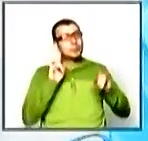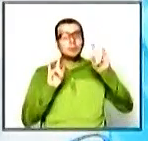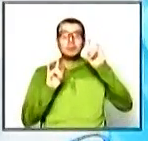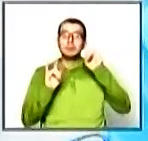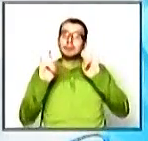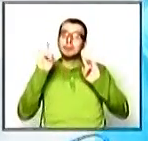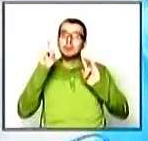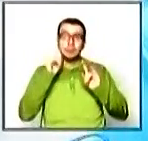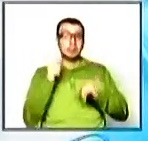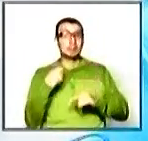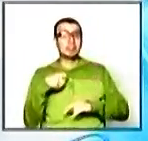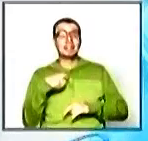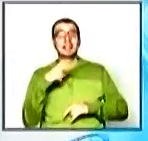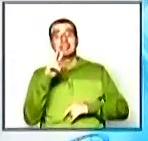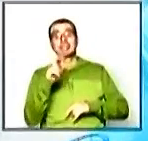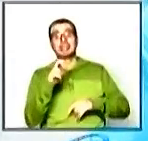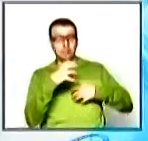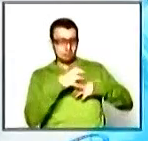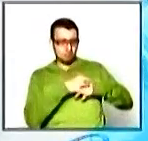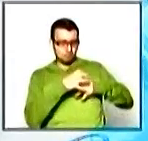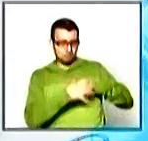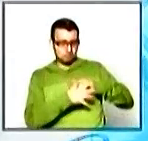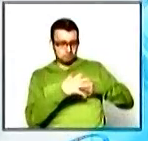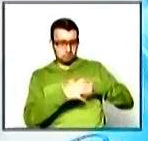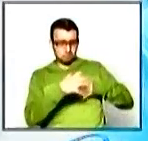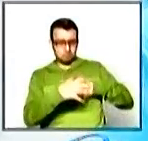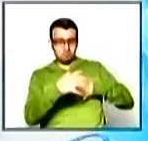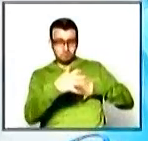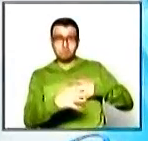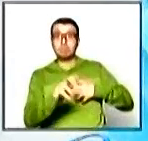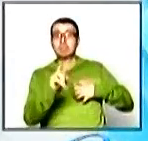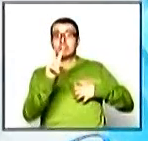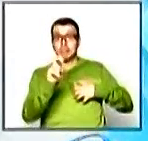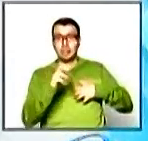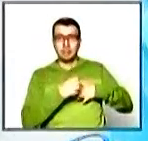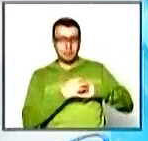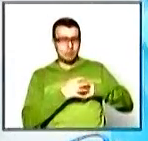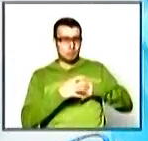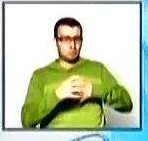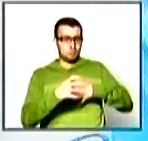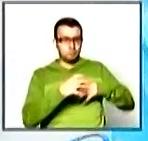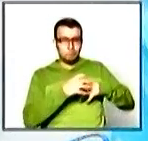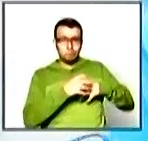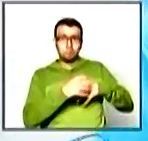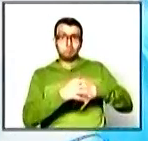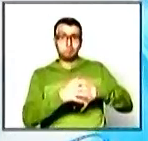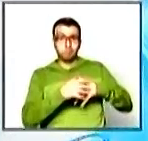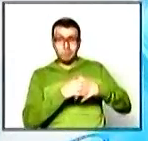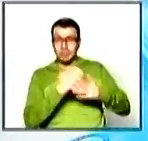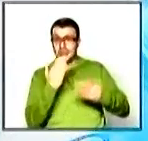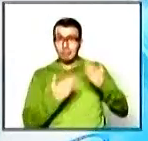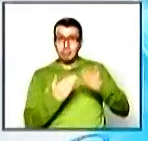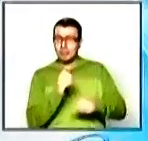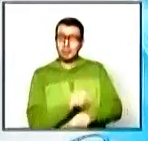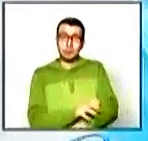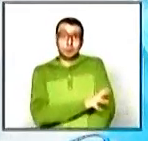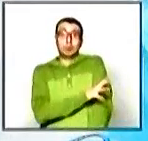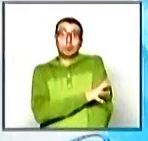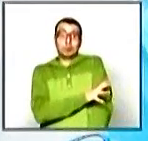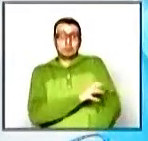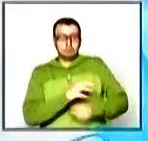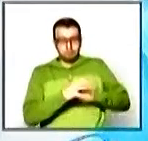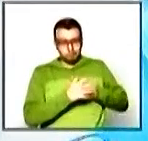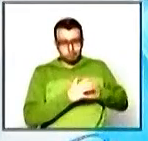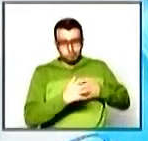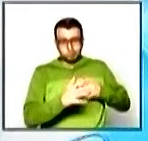musculares, y recientemente se ha descubierto que esas capas musculares se contraen de acuerdo a la emoción, entonando una música